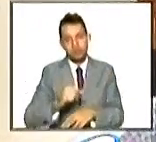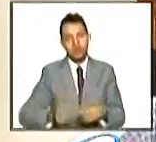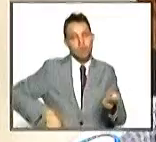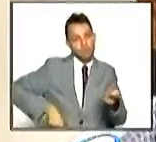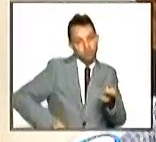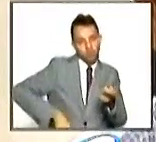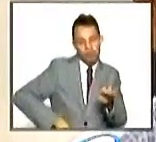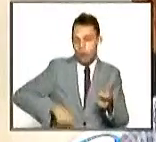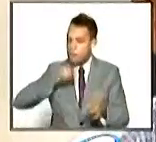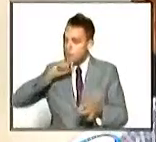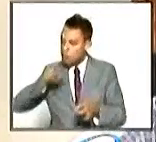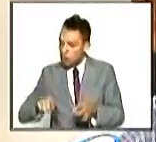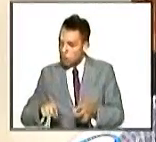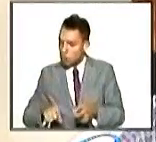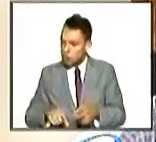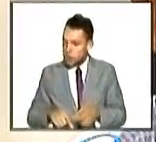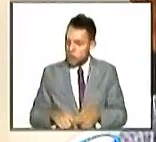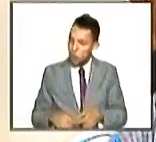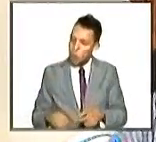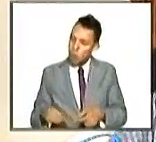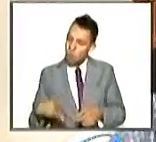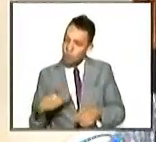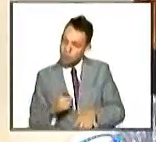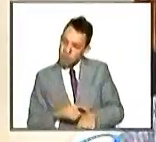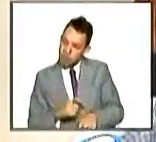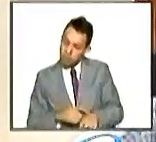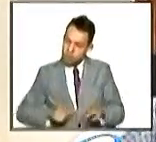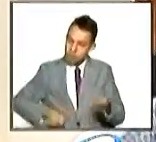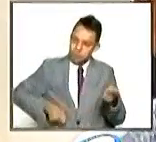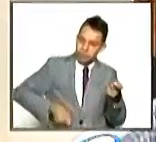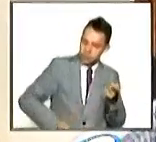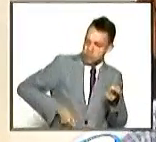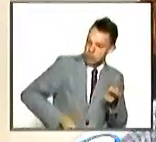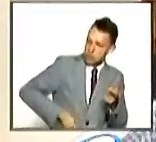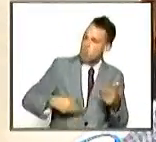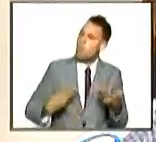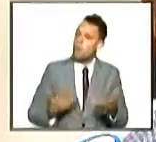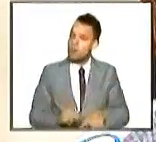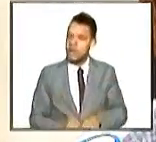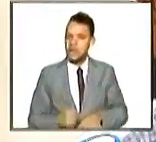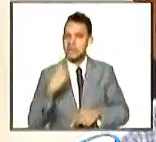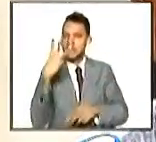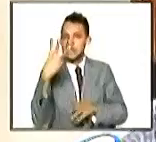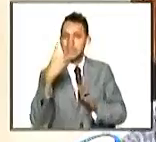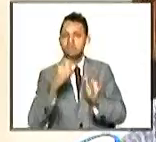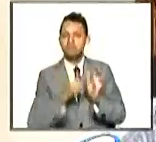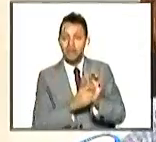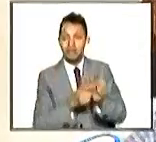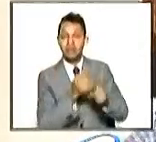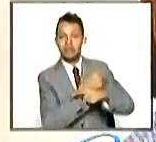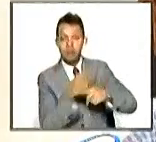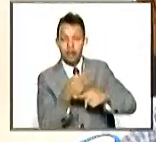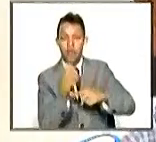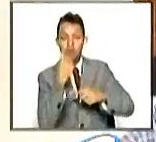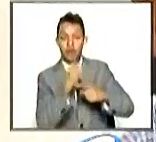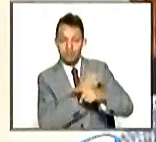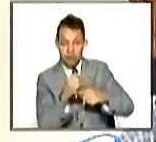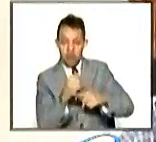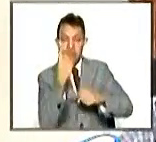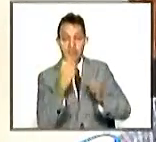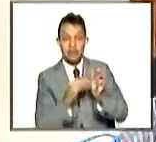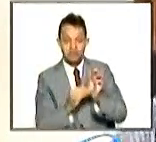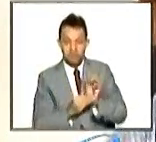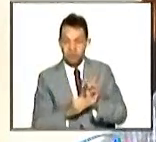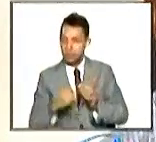¿Usted fumiga cada cuánto su cultivo de uvas? En brotación, tres veces a la semana. ¿Y usted qué empezó a